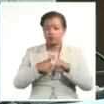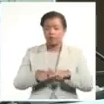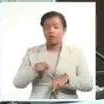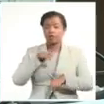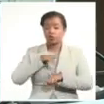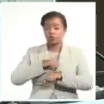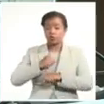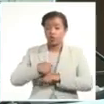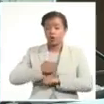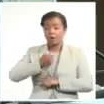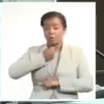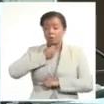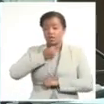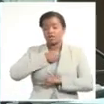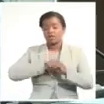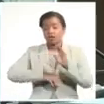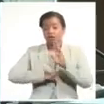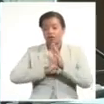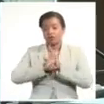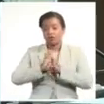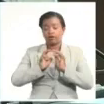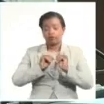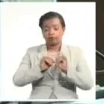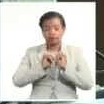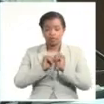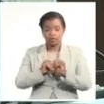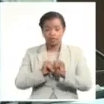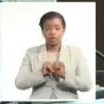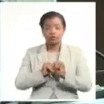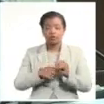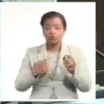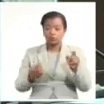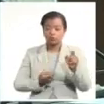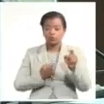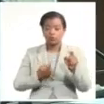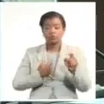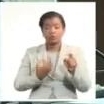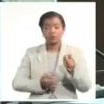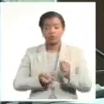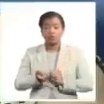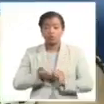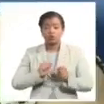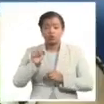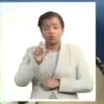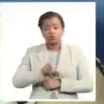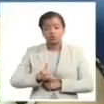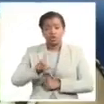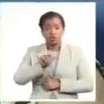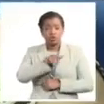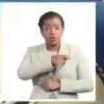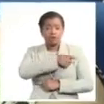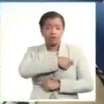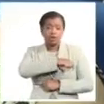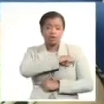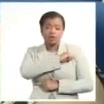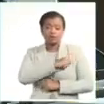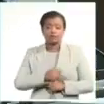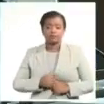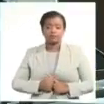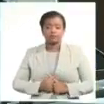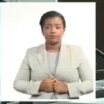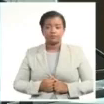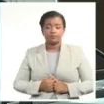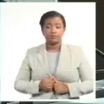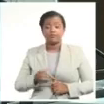prensa avanzar en su rol de contrapeso como parte del control social y popular. Fidel